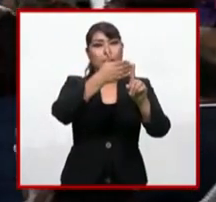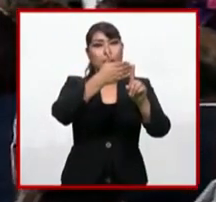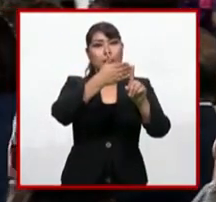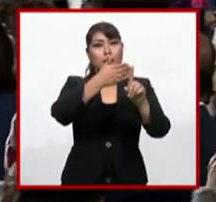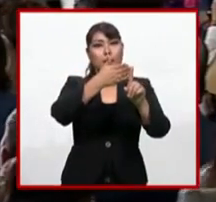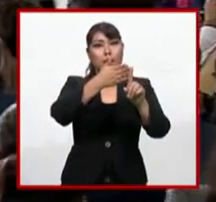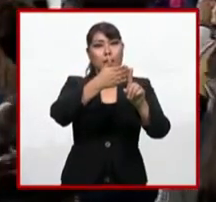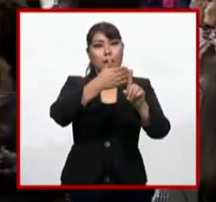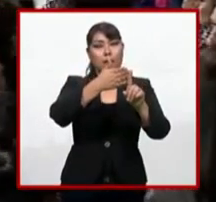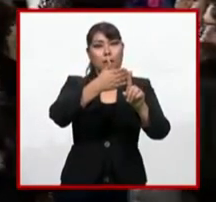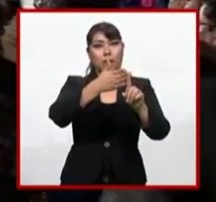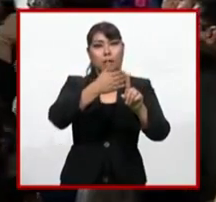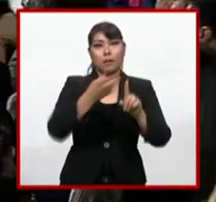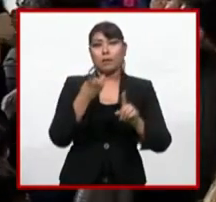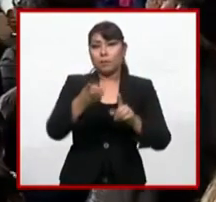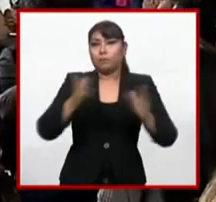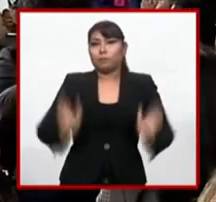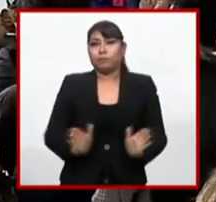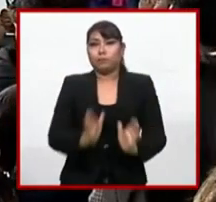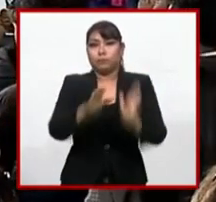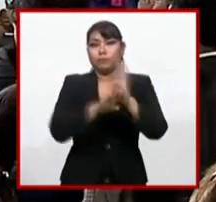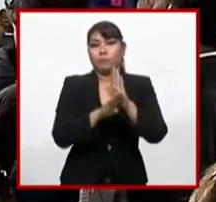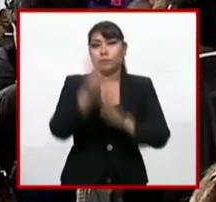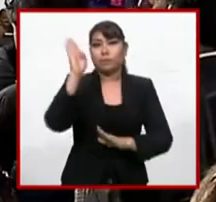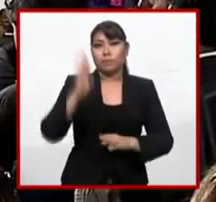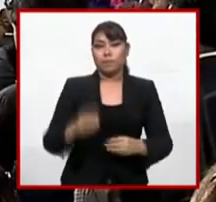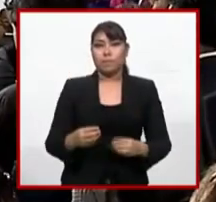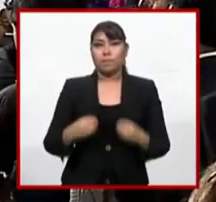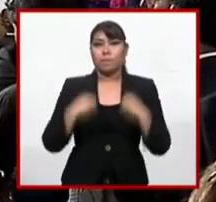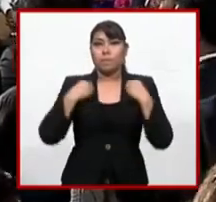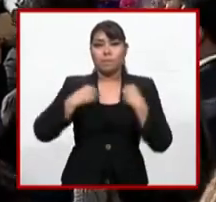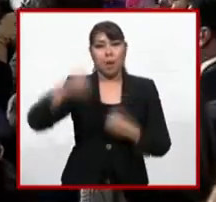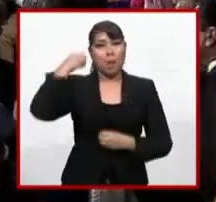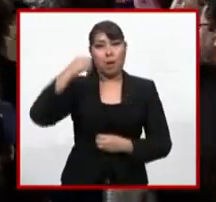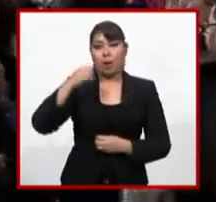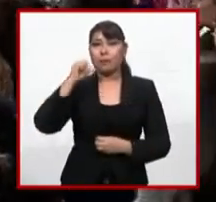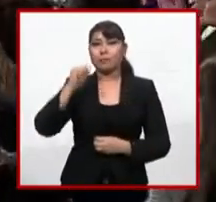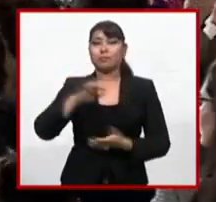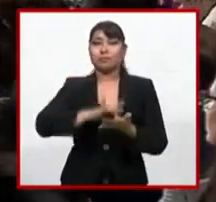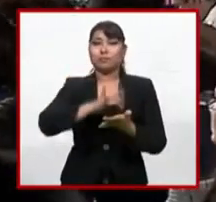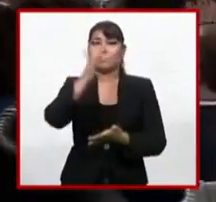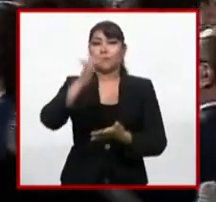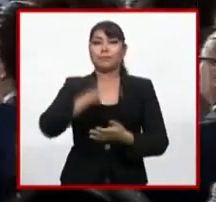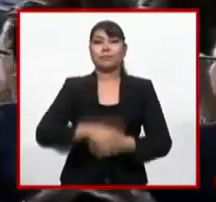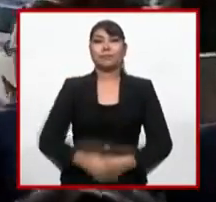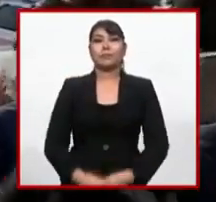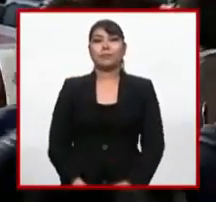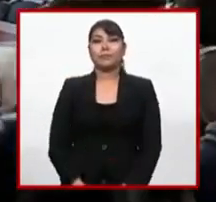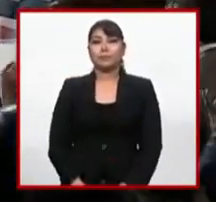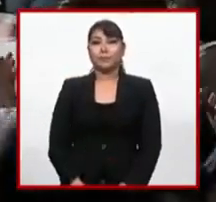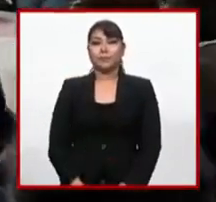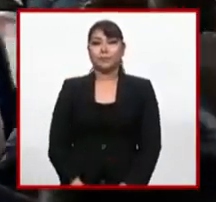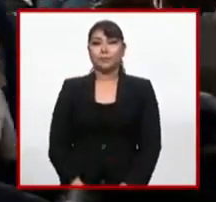su máxima prosperidad. ¡Que viva Oaxaca! Y muchas gracias.